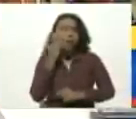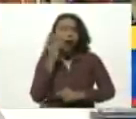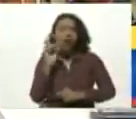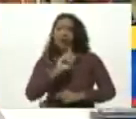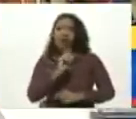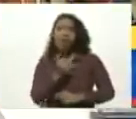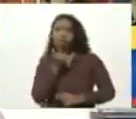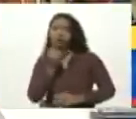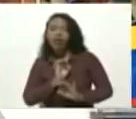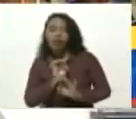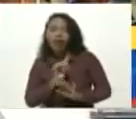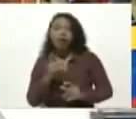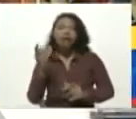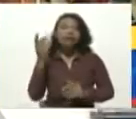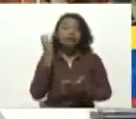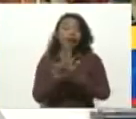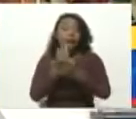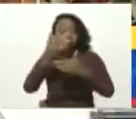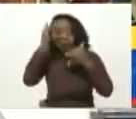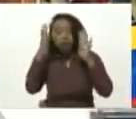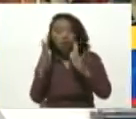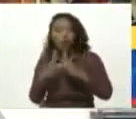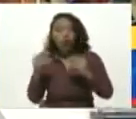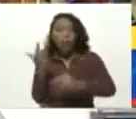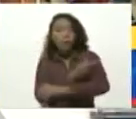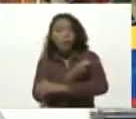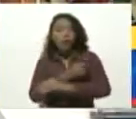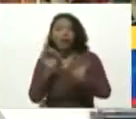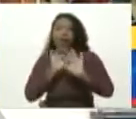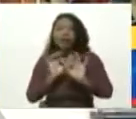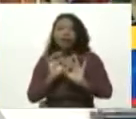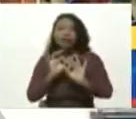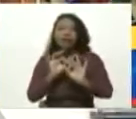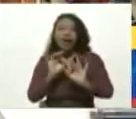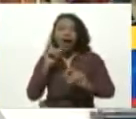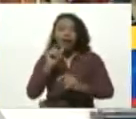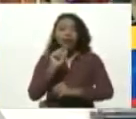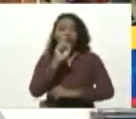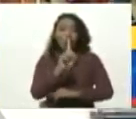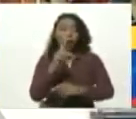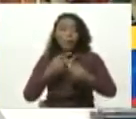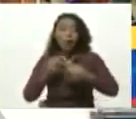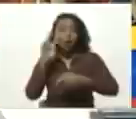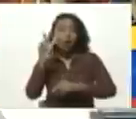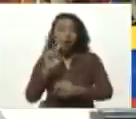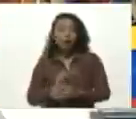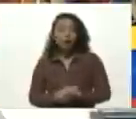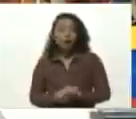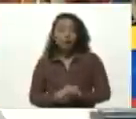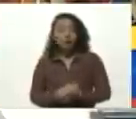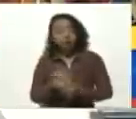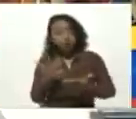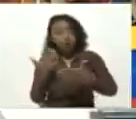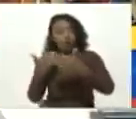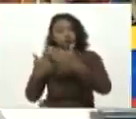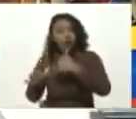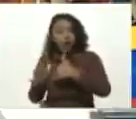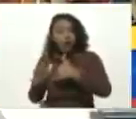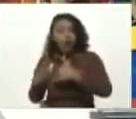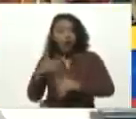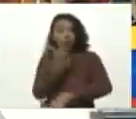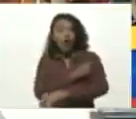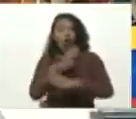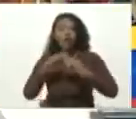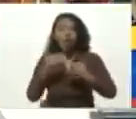muchacho tenga todas las vacunas. Bueno, que nadie se pele, pues. Haz tú 1 por 2. Y que vaya a vacunarse todo